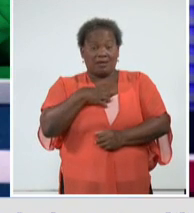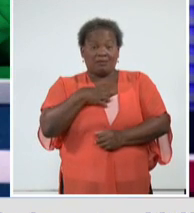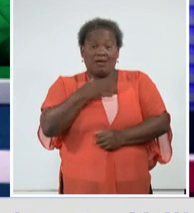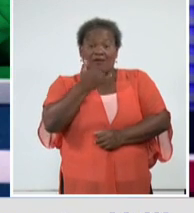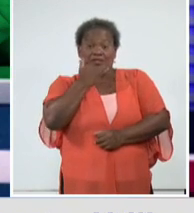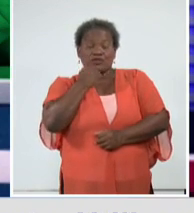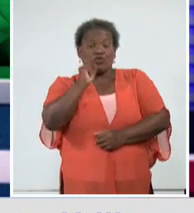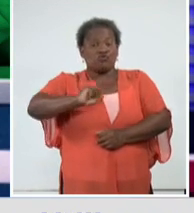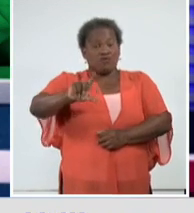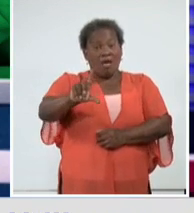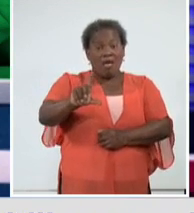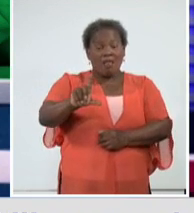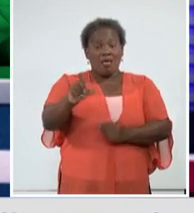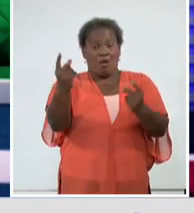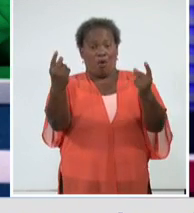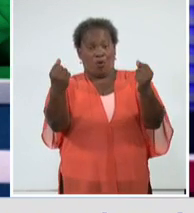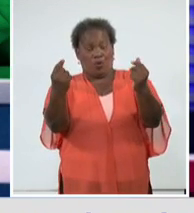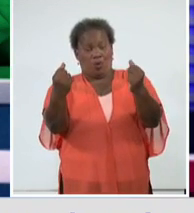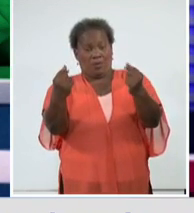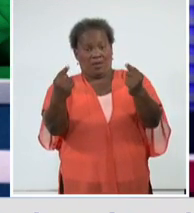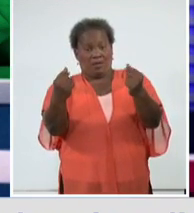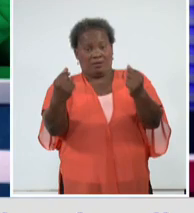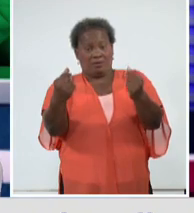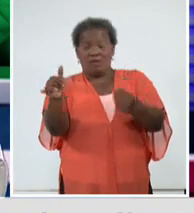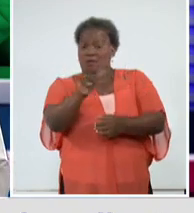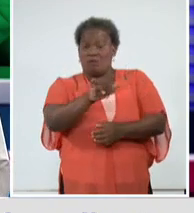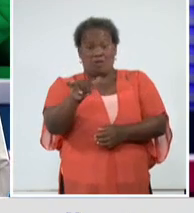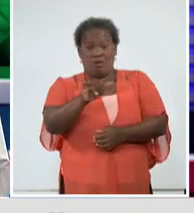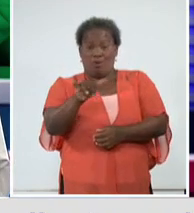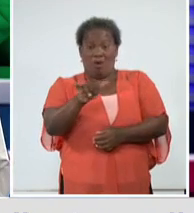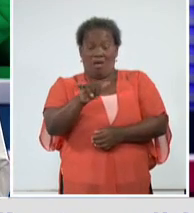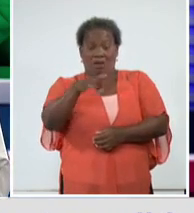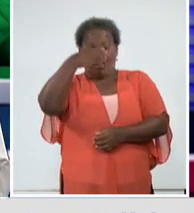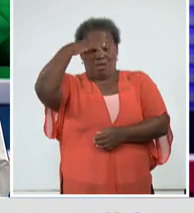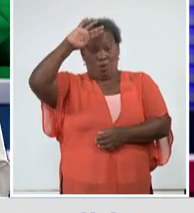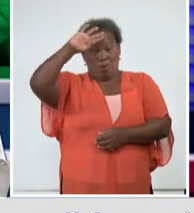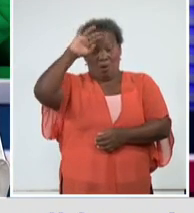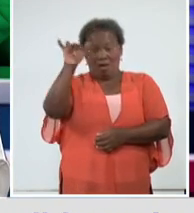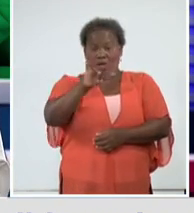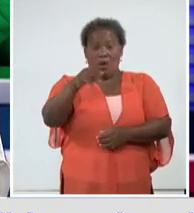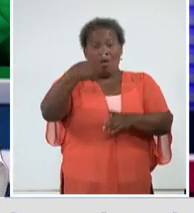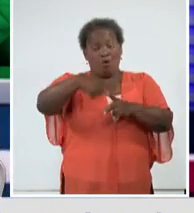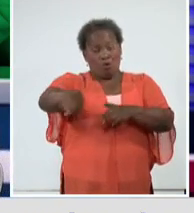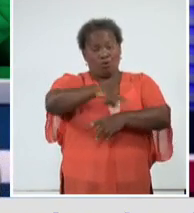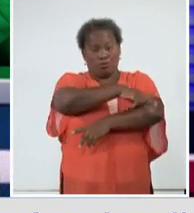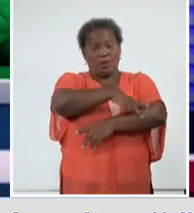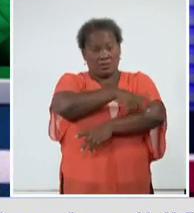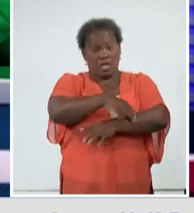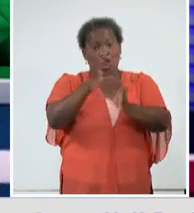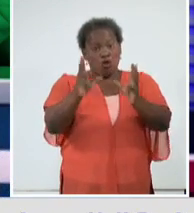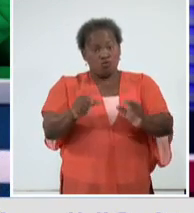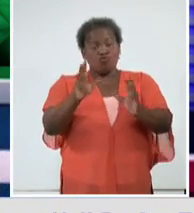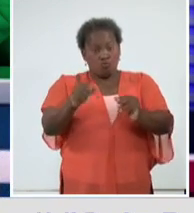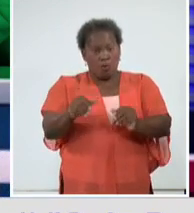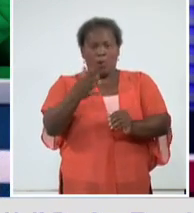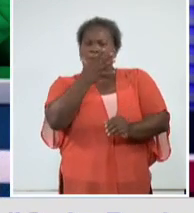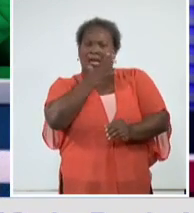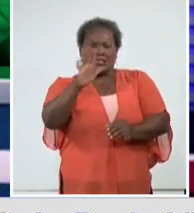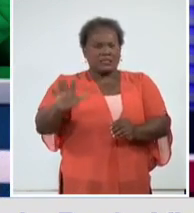Por lo tanto, no se comporta de igual manera, sí en números, pero no en la distribución, podemos decir, desde el punto de